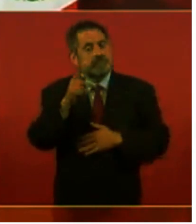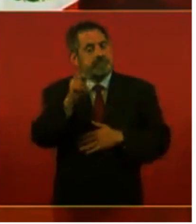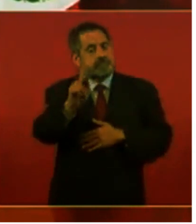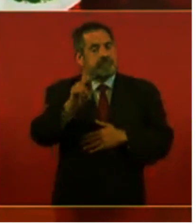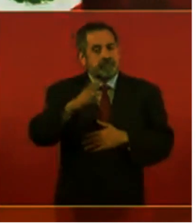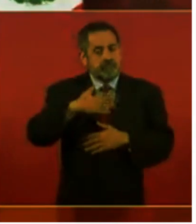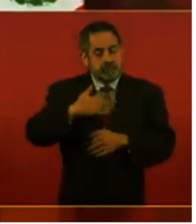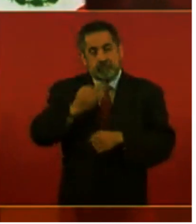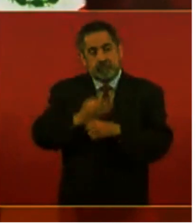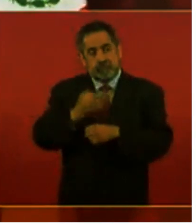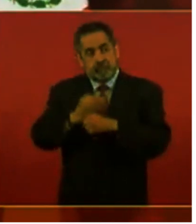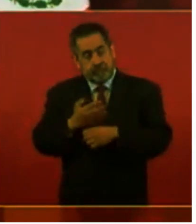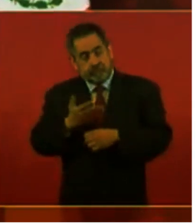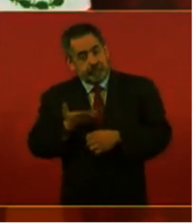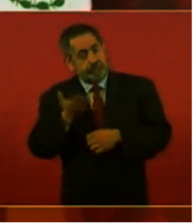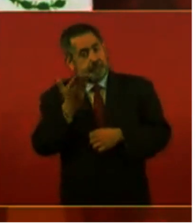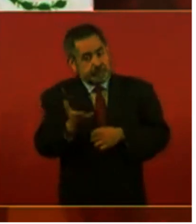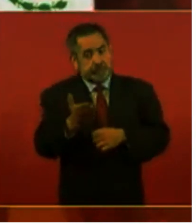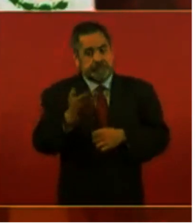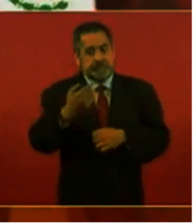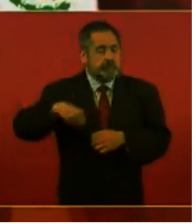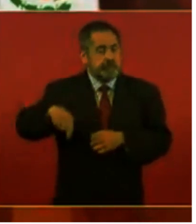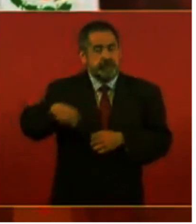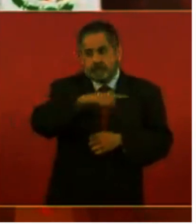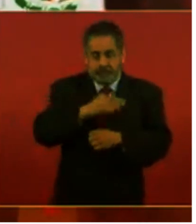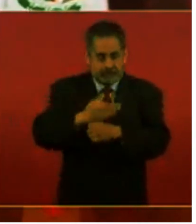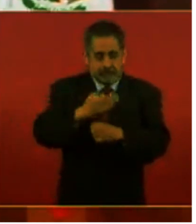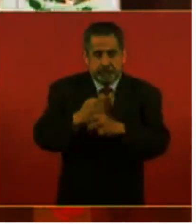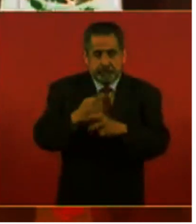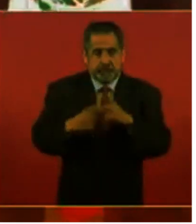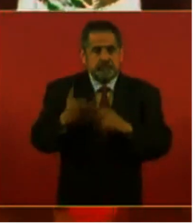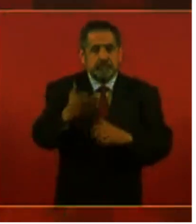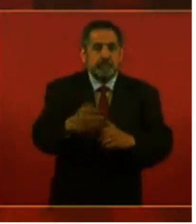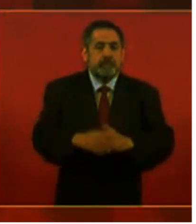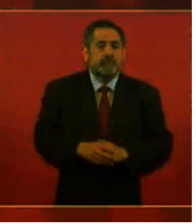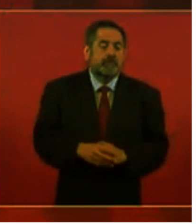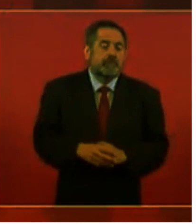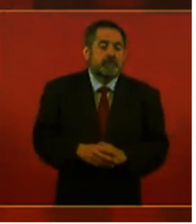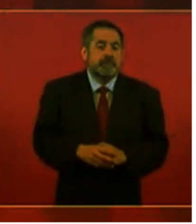ahora es que,